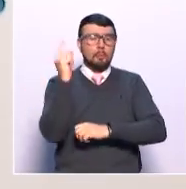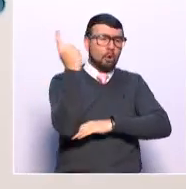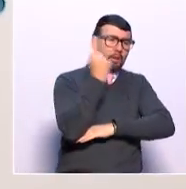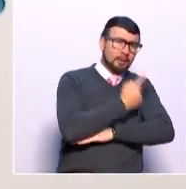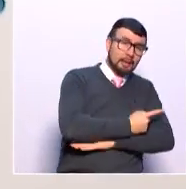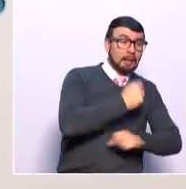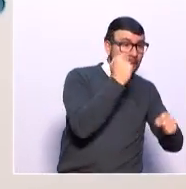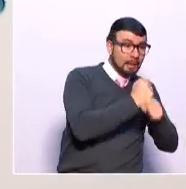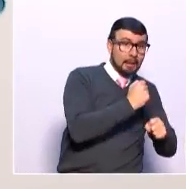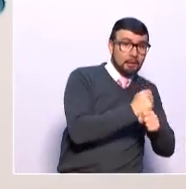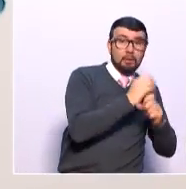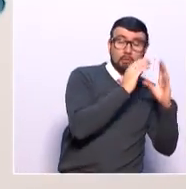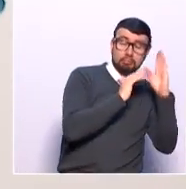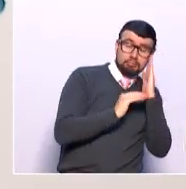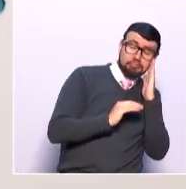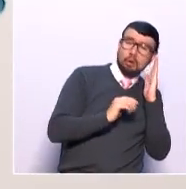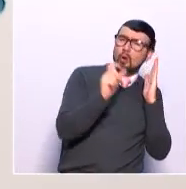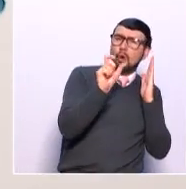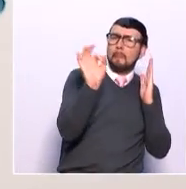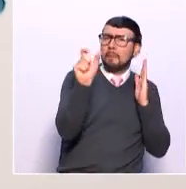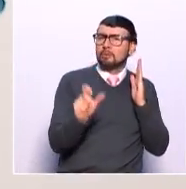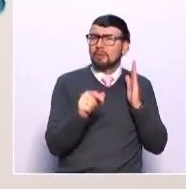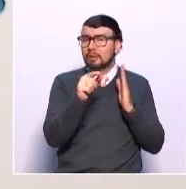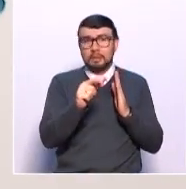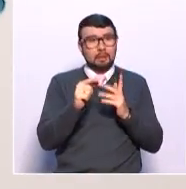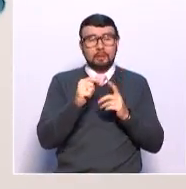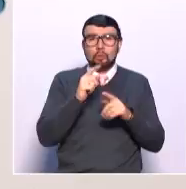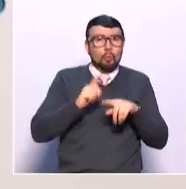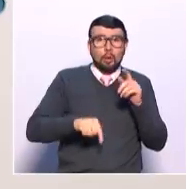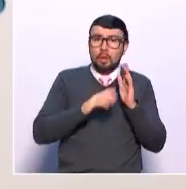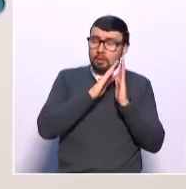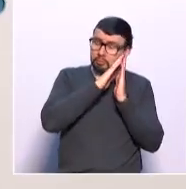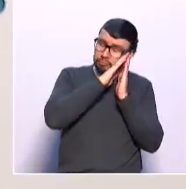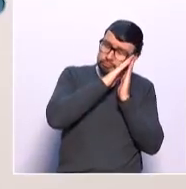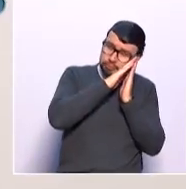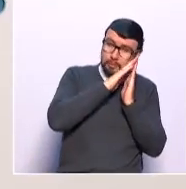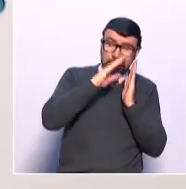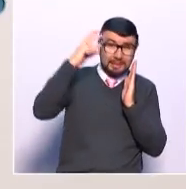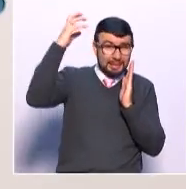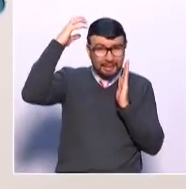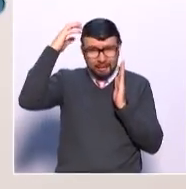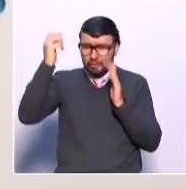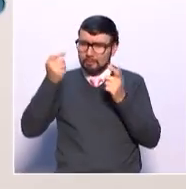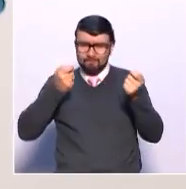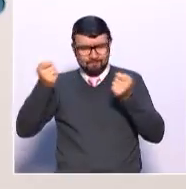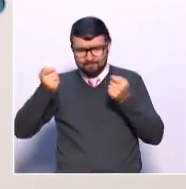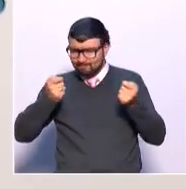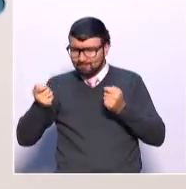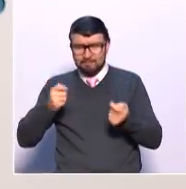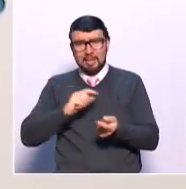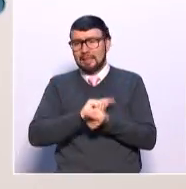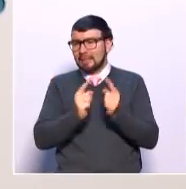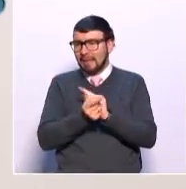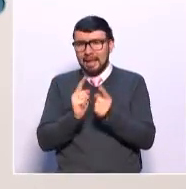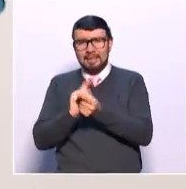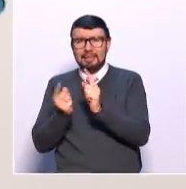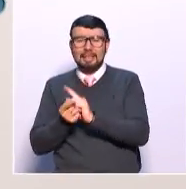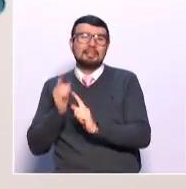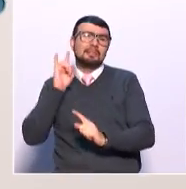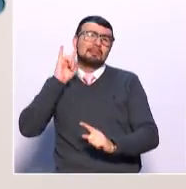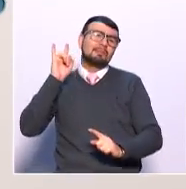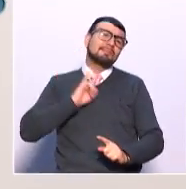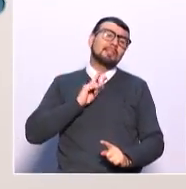no puede dormir se alteran todas las funciones a nivel cerebral los neurotransmisores y esto es a su vez le pegan a la tiroides